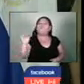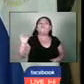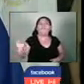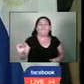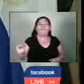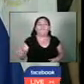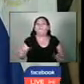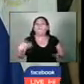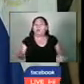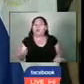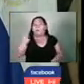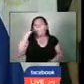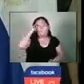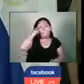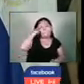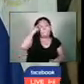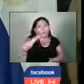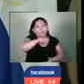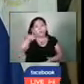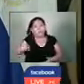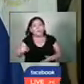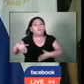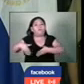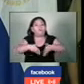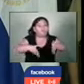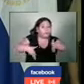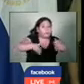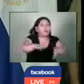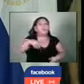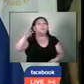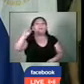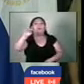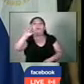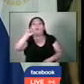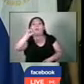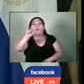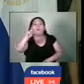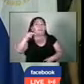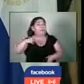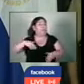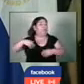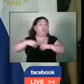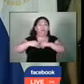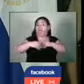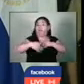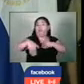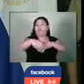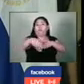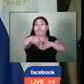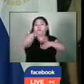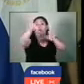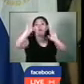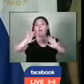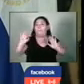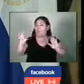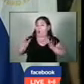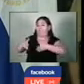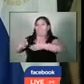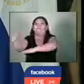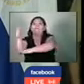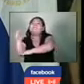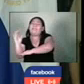Solo para ponerlo en perspectiva, el viaducto Francisco Morazán va a ser el triple de largo que el puente de Camino Sub-Ciri.